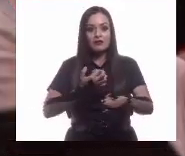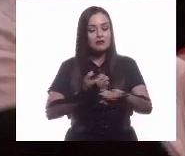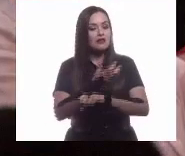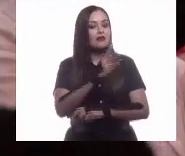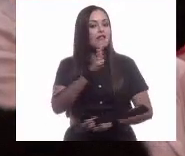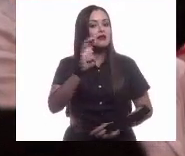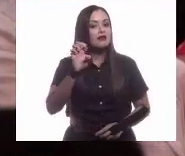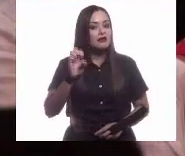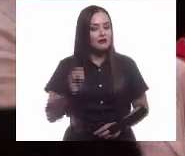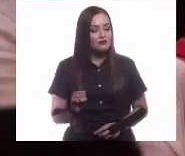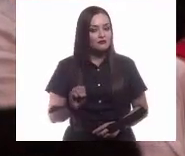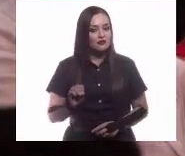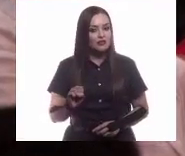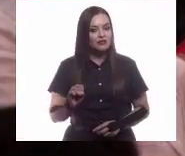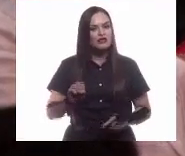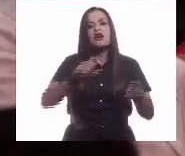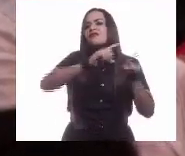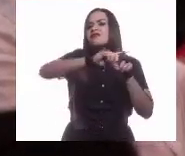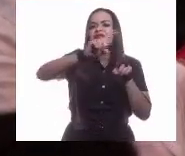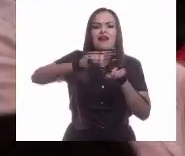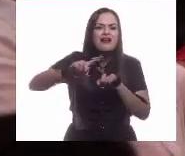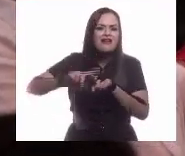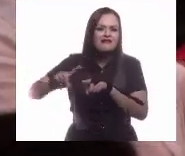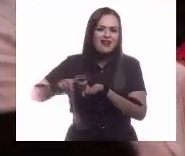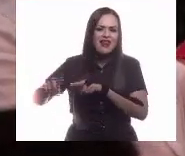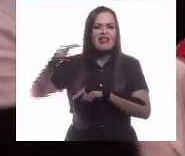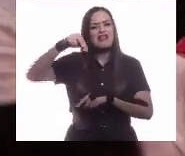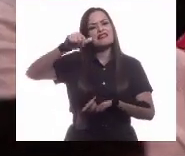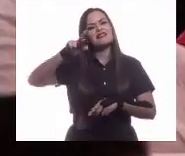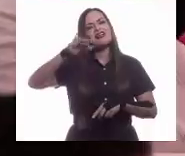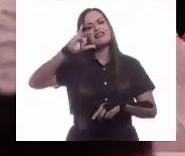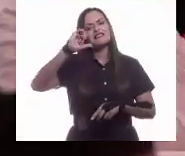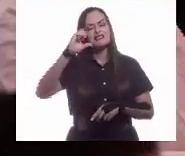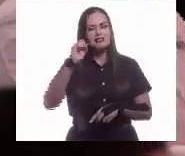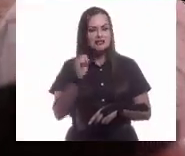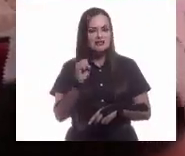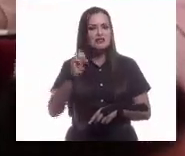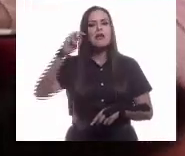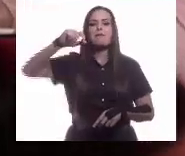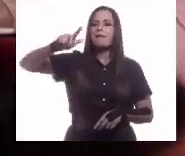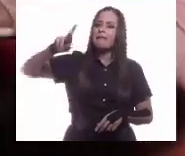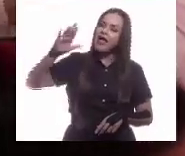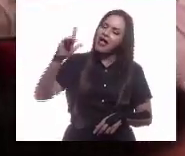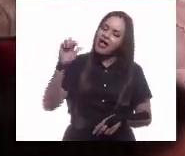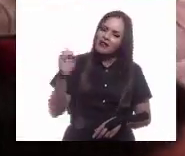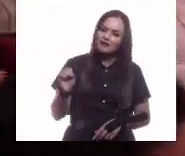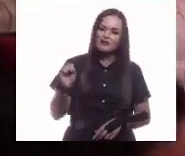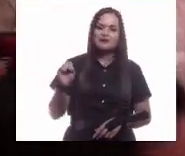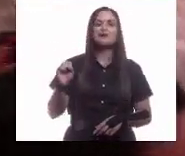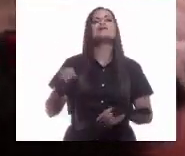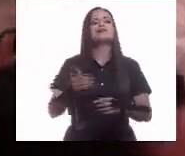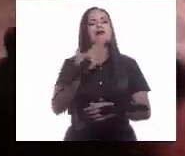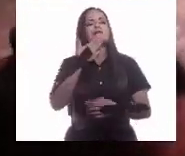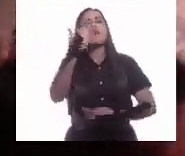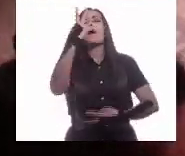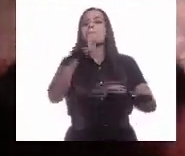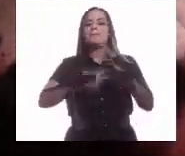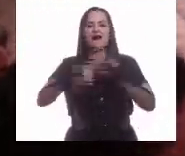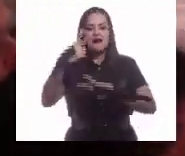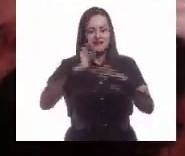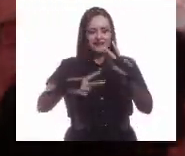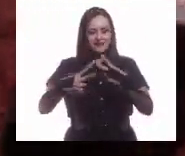Sur, Guillermo Mercado Romero, Narciso Agúndez Montaño y Marcos Covarrubias Villaseñor. Bienvenidos, señores